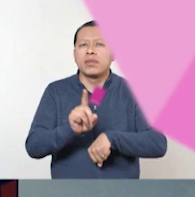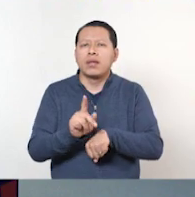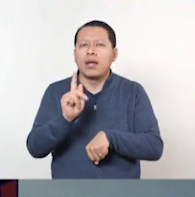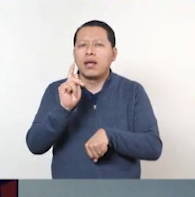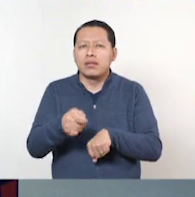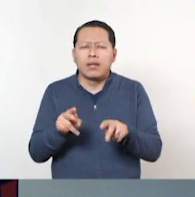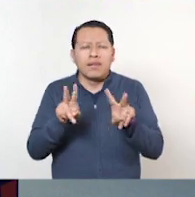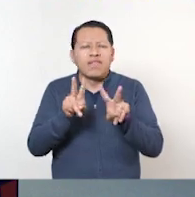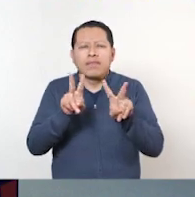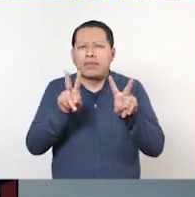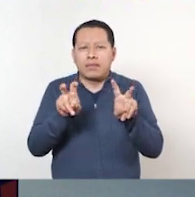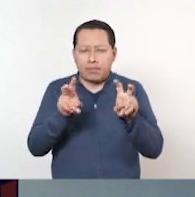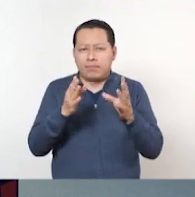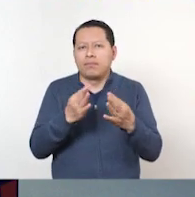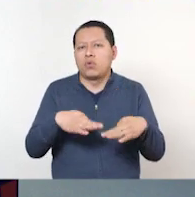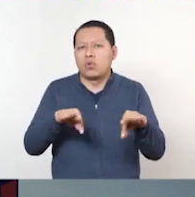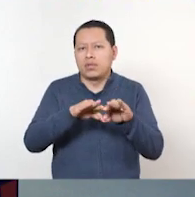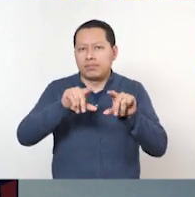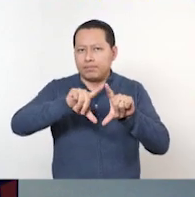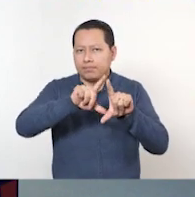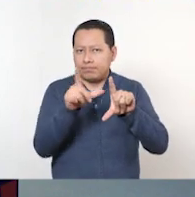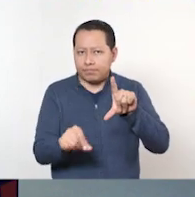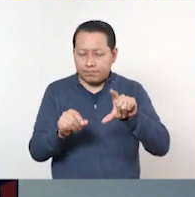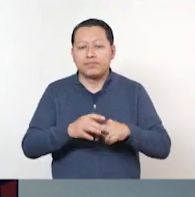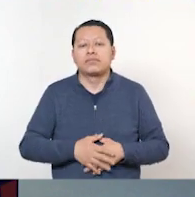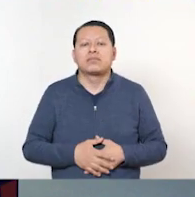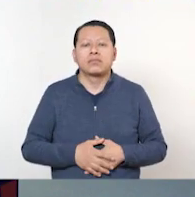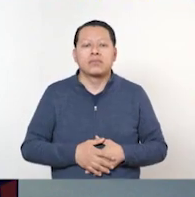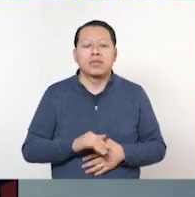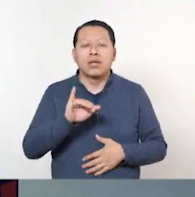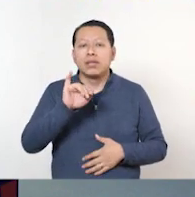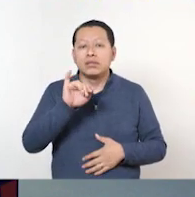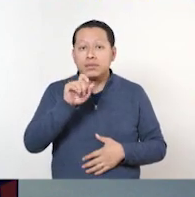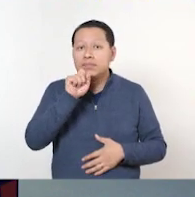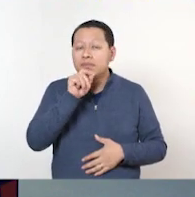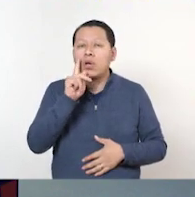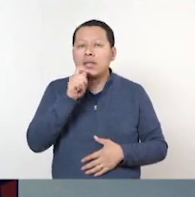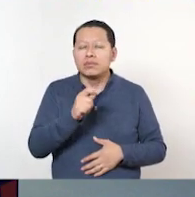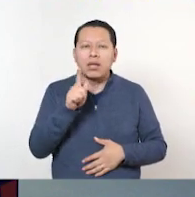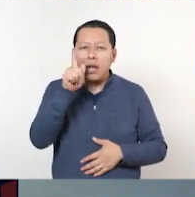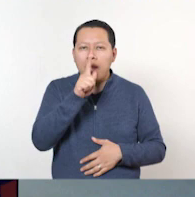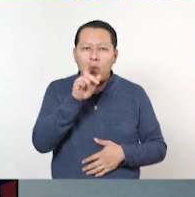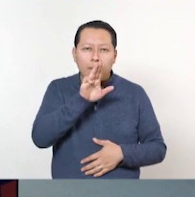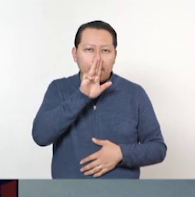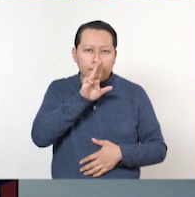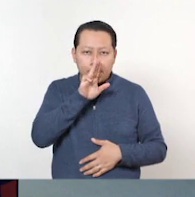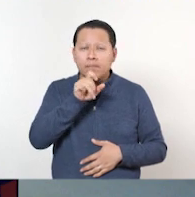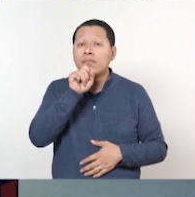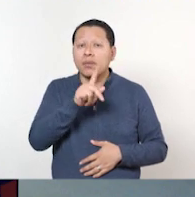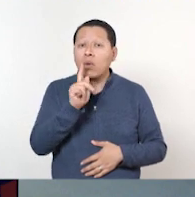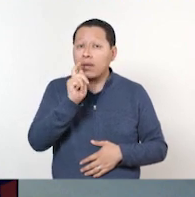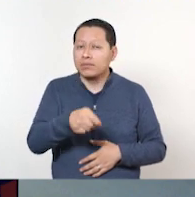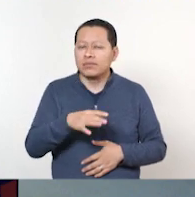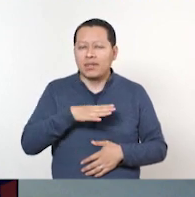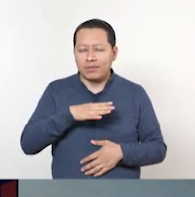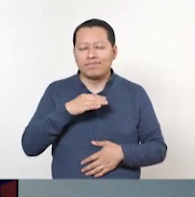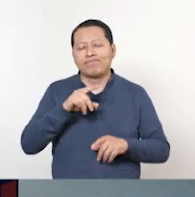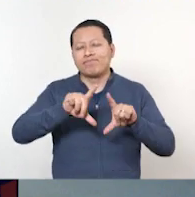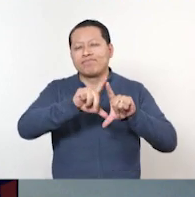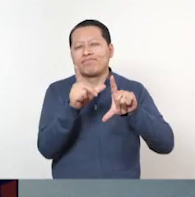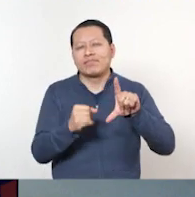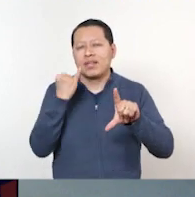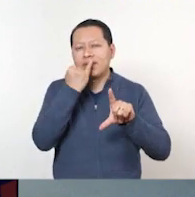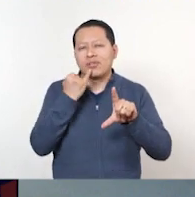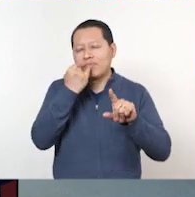El día de hoy abordaremos un tema vital de nuestro país. Así es, vamos a hablar de la lengua materna y de la diversidad de lenguas